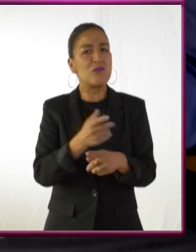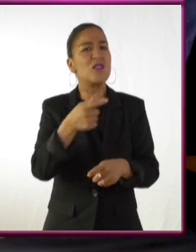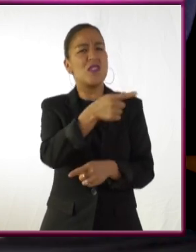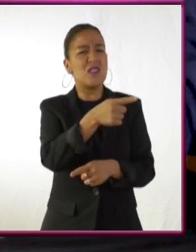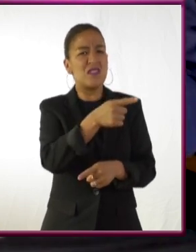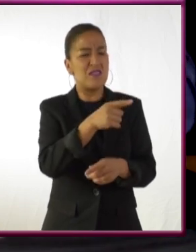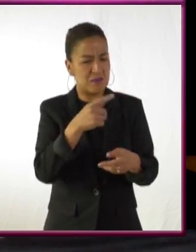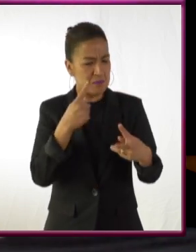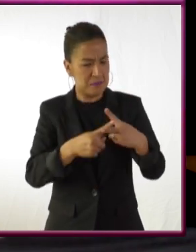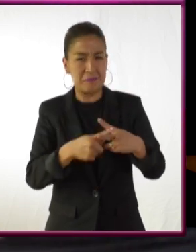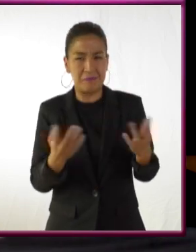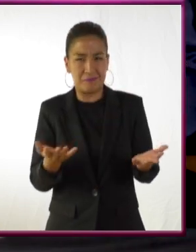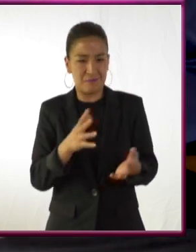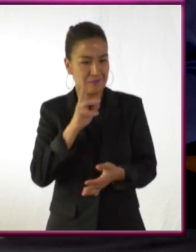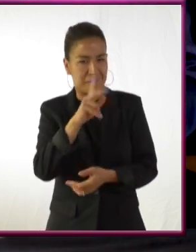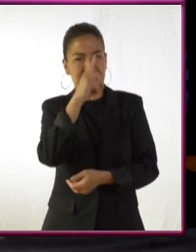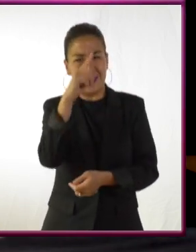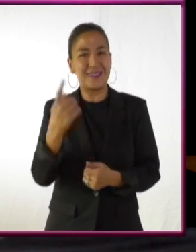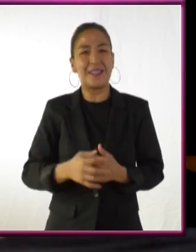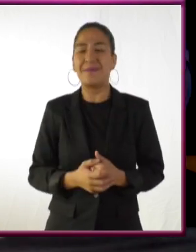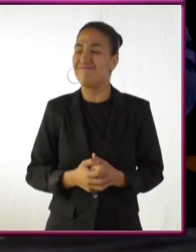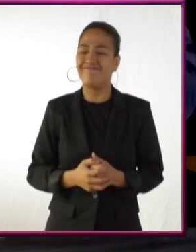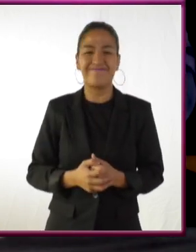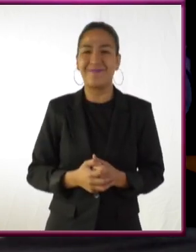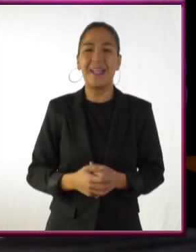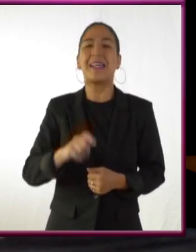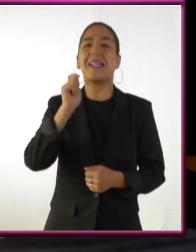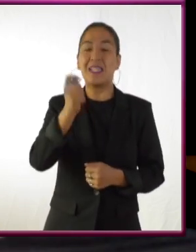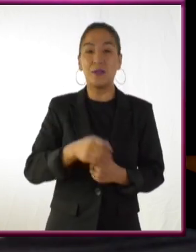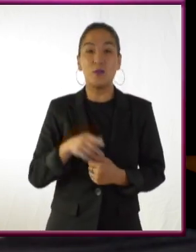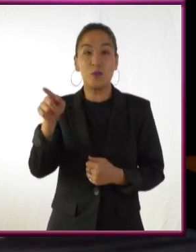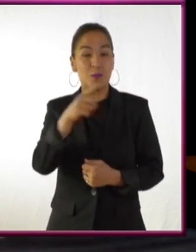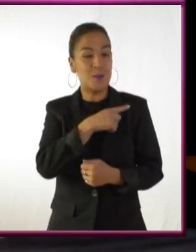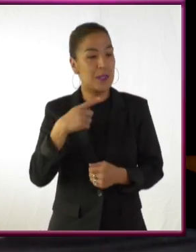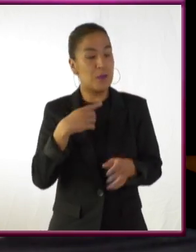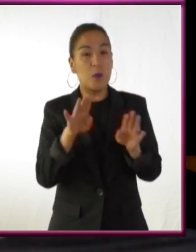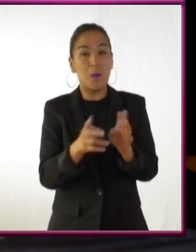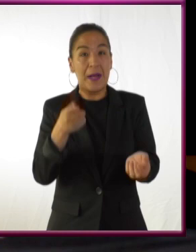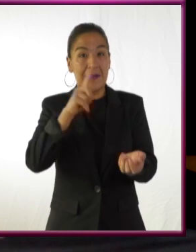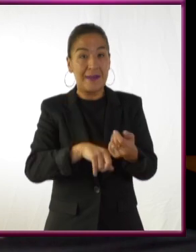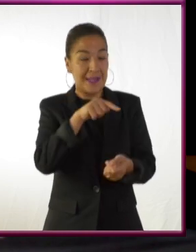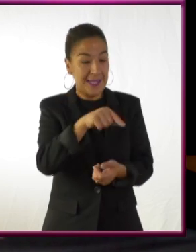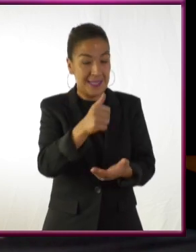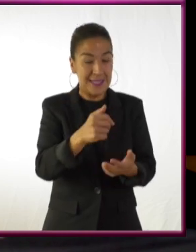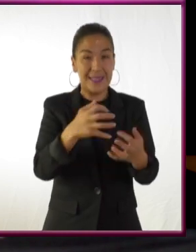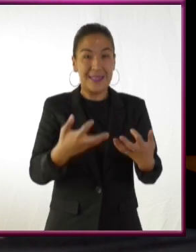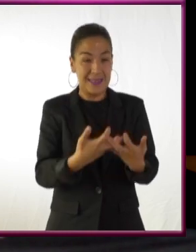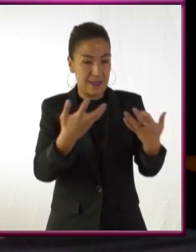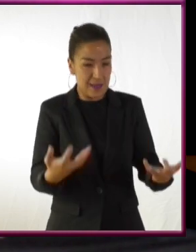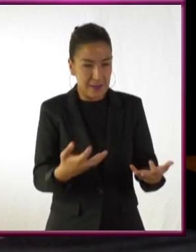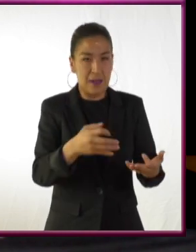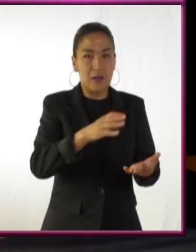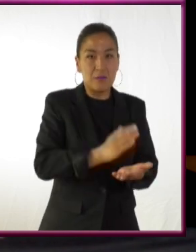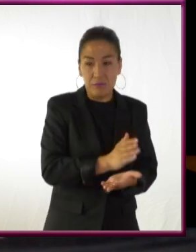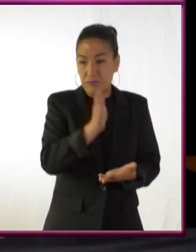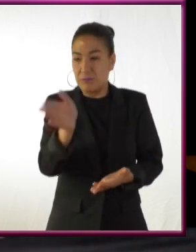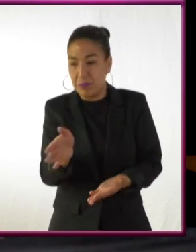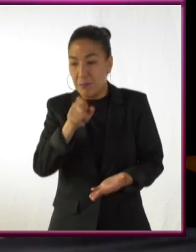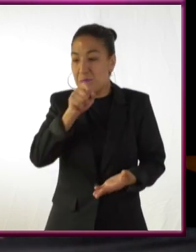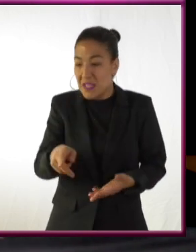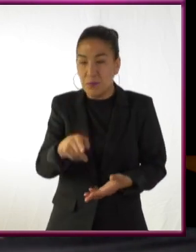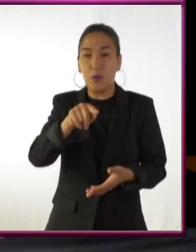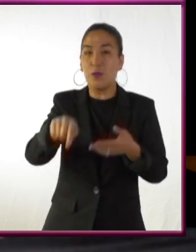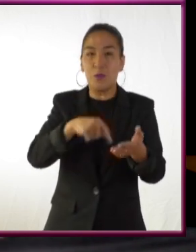Entonces, ¿cómo dices que dijo que va el problema? La cosa es determinar si se puede salir de un pedazo de tierra y regresar al